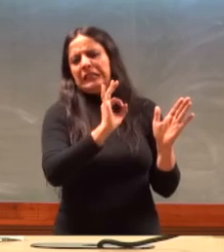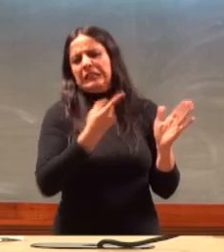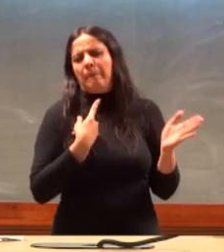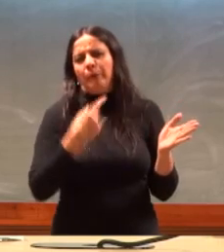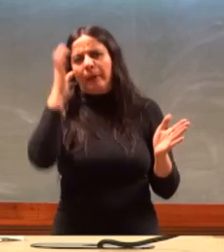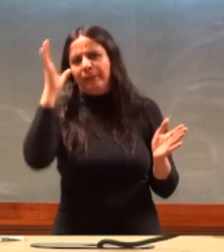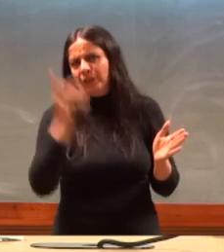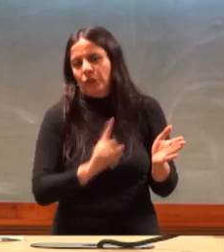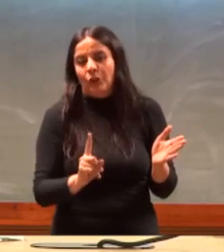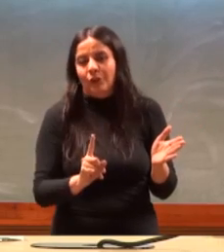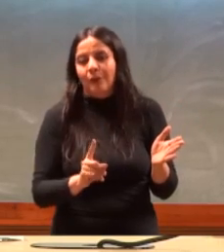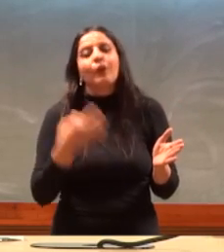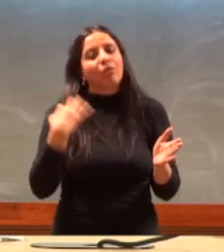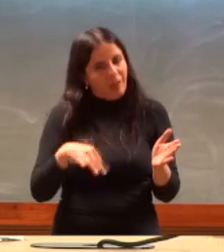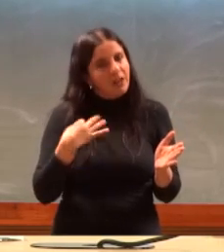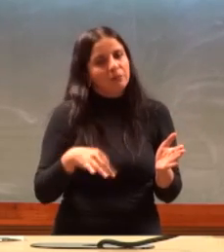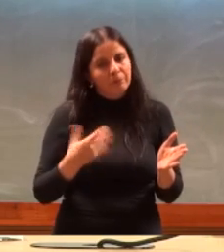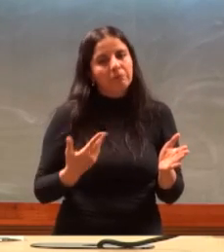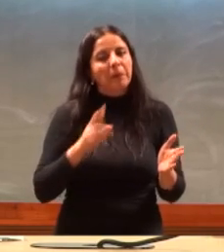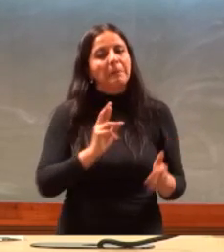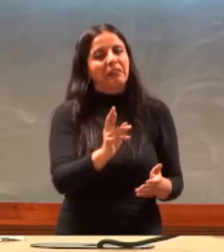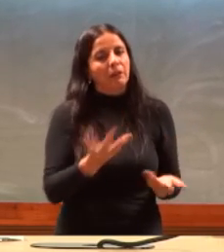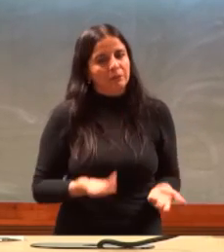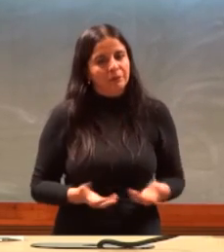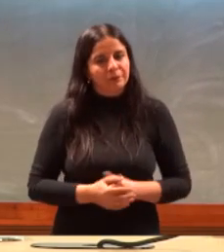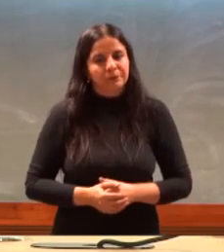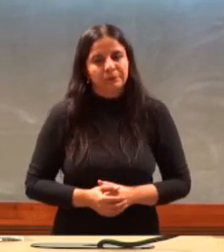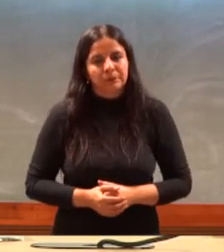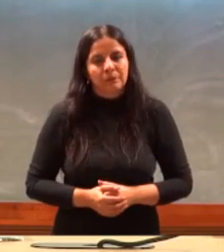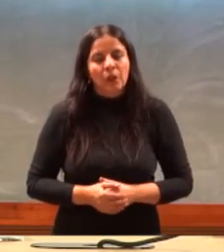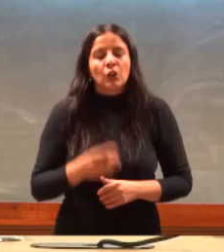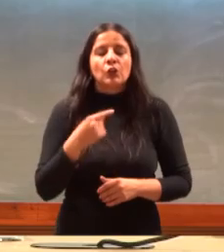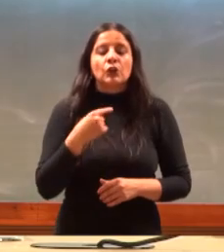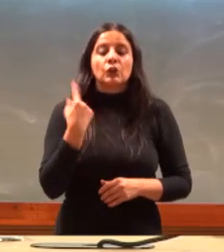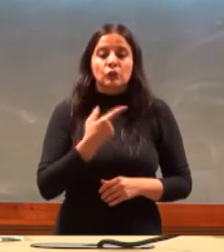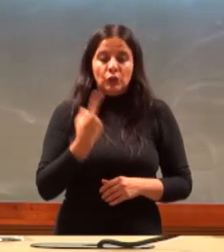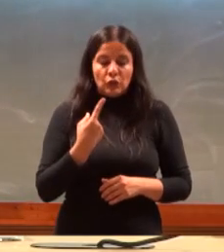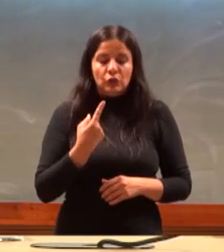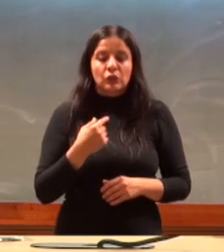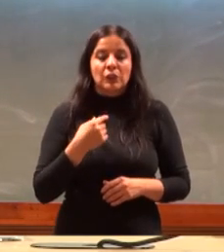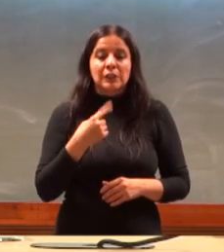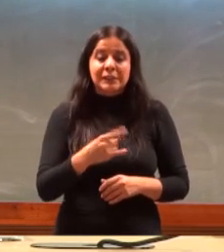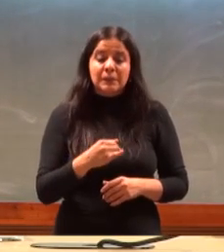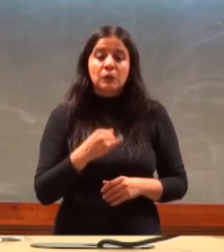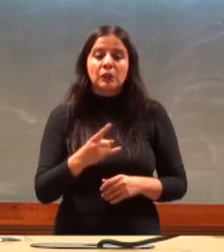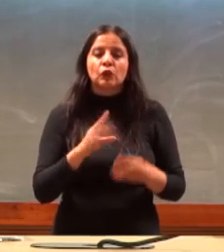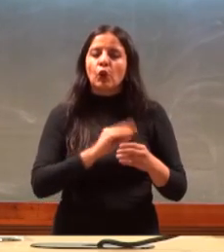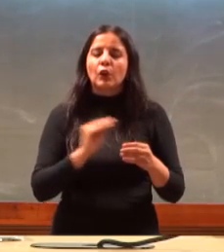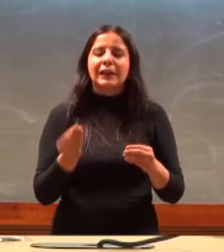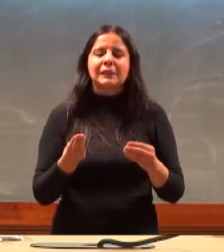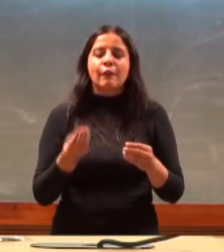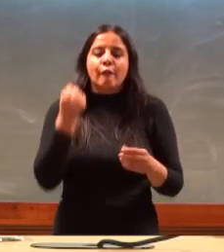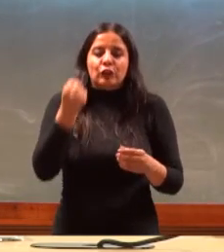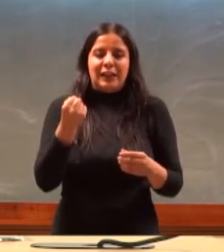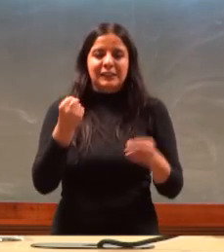instrumente también una cosa muy importante que creemos es la necesidad de fortalecer y quear espacios de formación en problemáticas de género